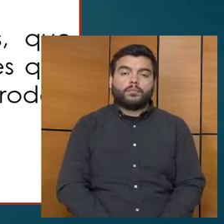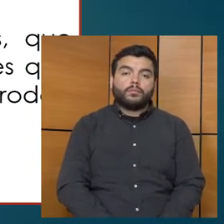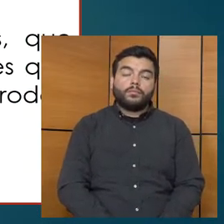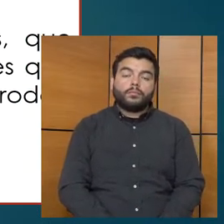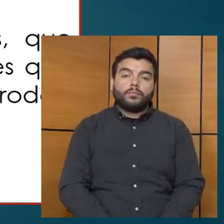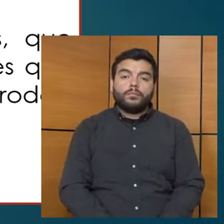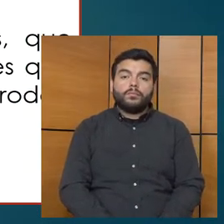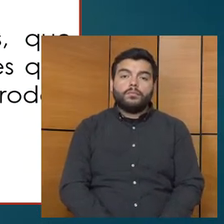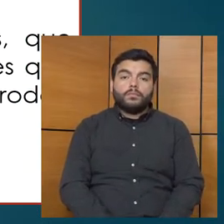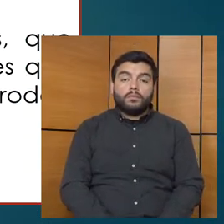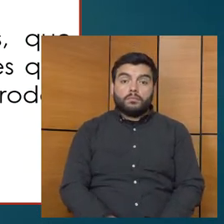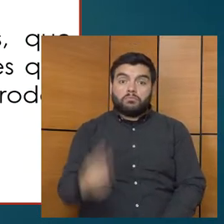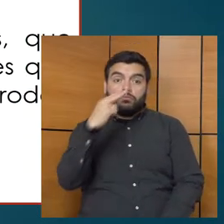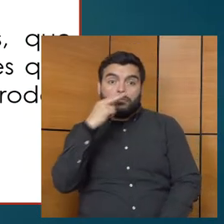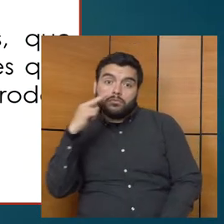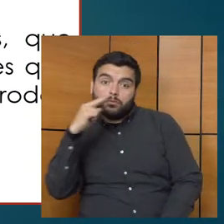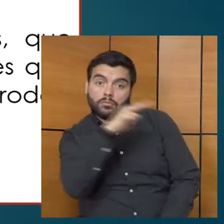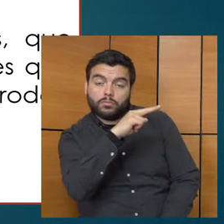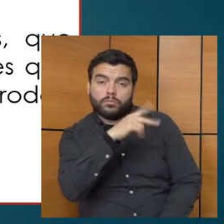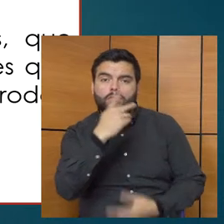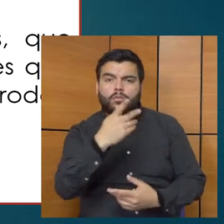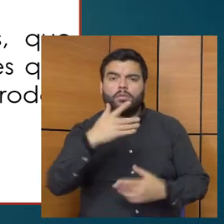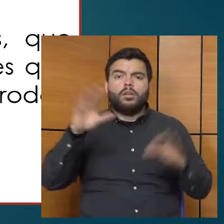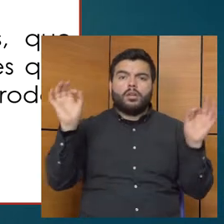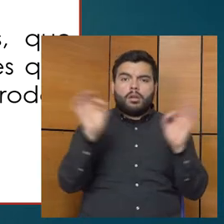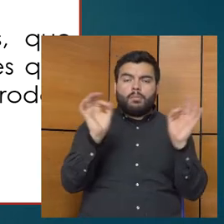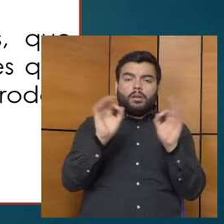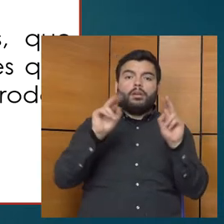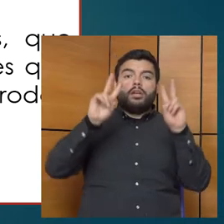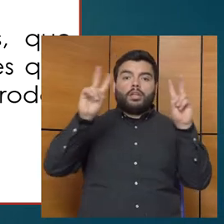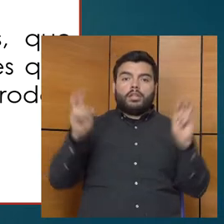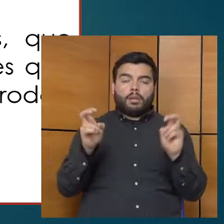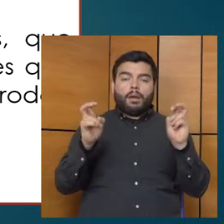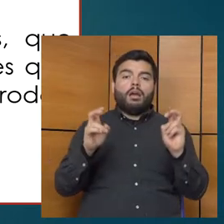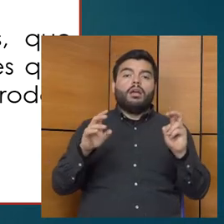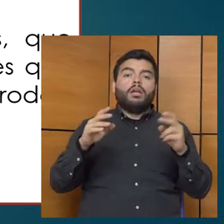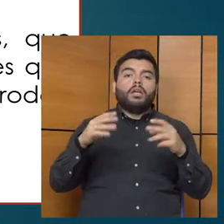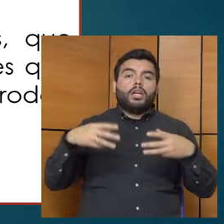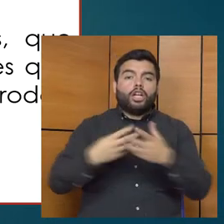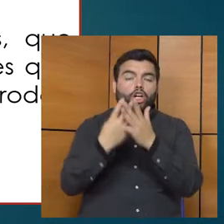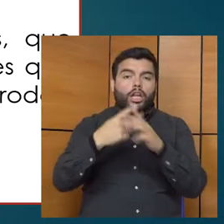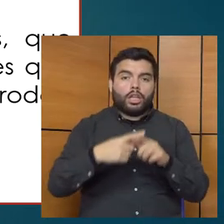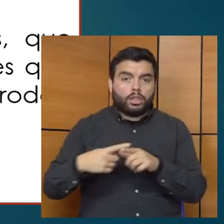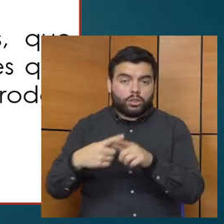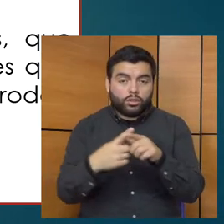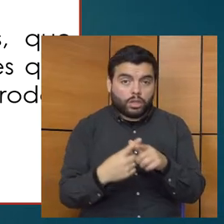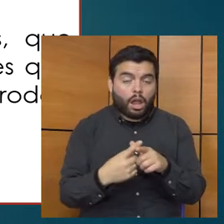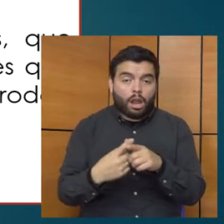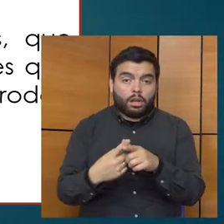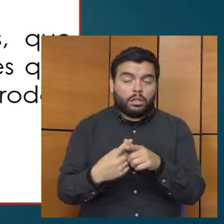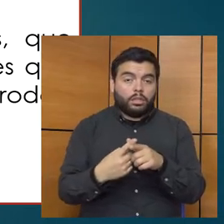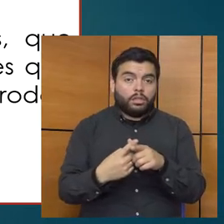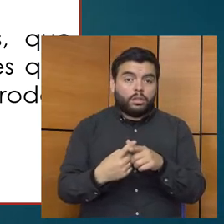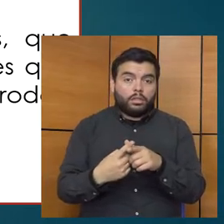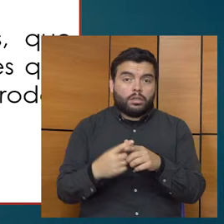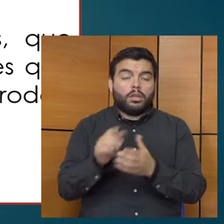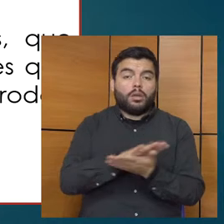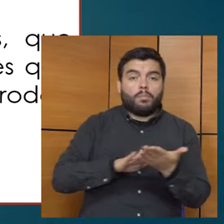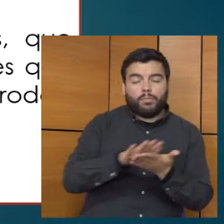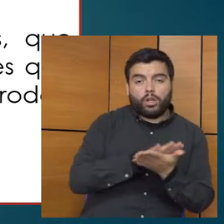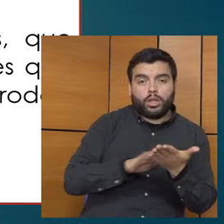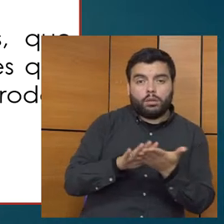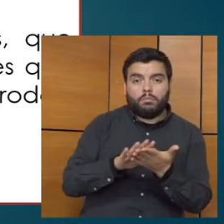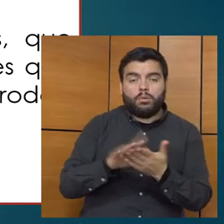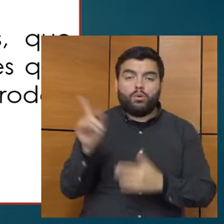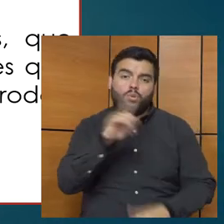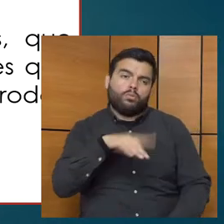Bien, fijaos, algunas posibles aplicaciones de las redes sociales muy simples, pero que al final son muy útiles también y que las personas que no las utilizan pues